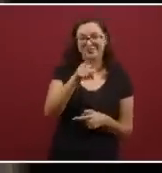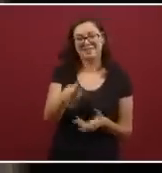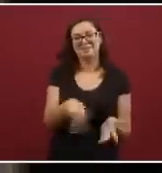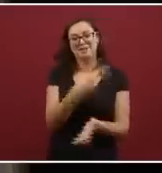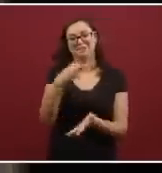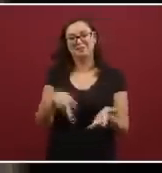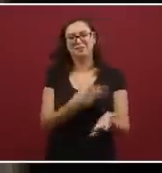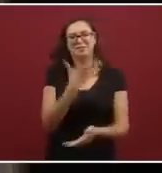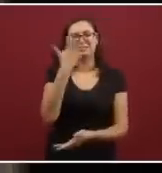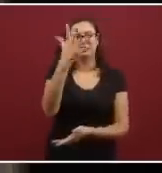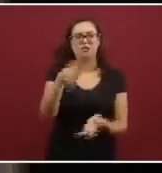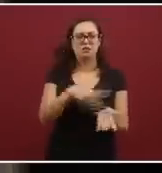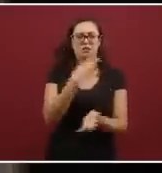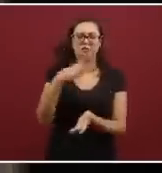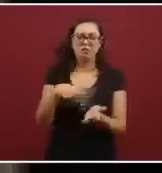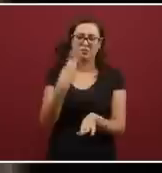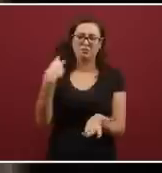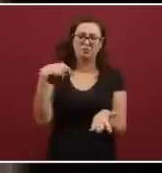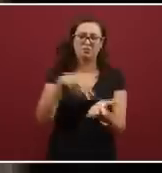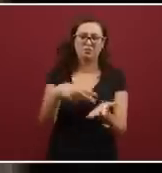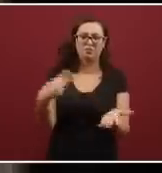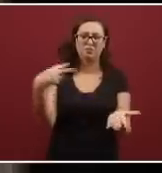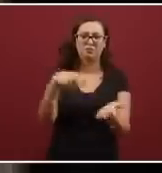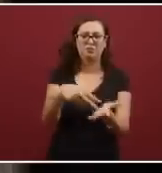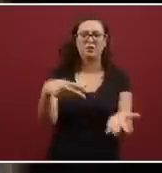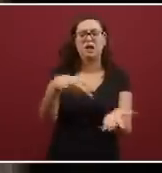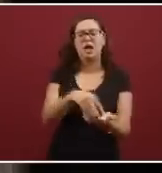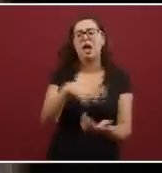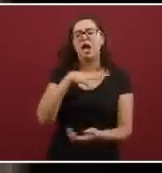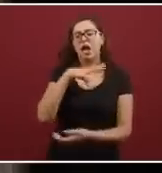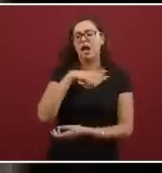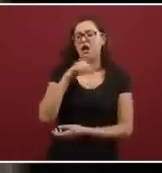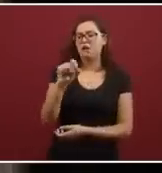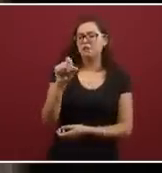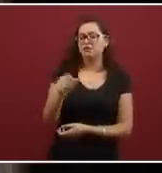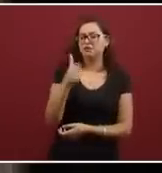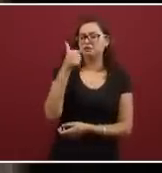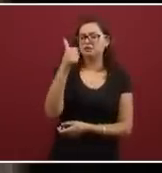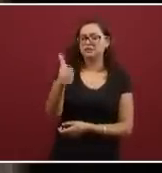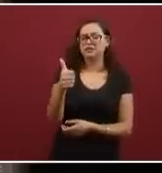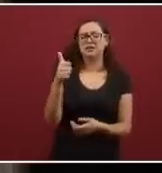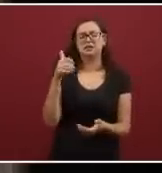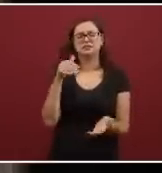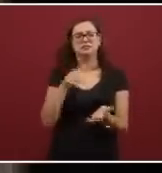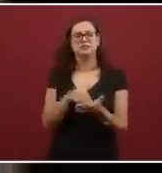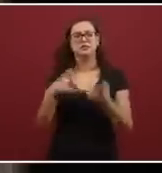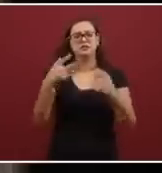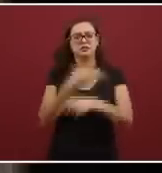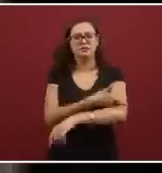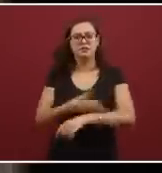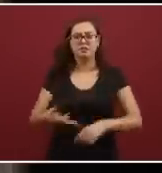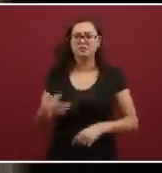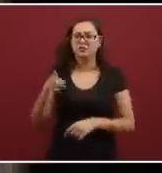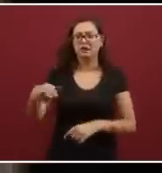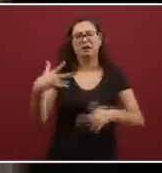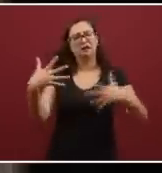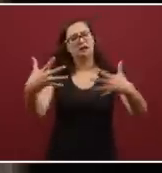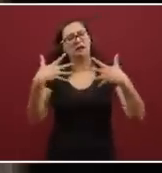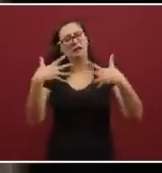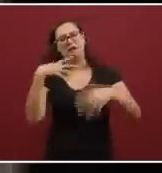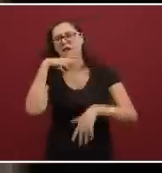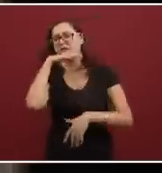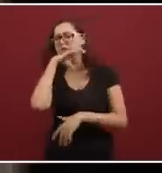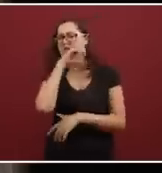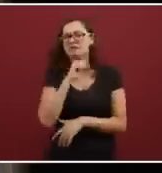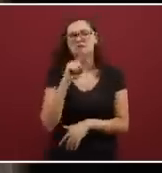persisten de todas maneras las personas. Son 26 mil familias afectadas en Tuxpan. Ahora que llegó el calor, están solicitando a su